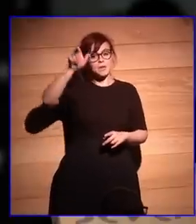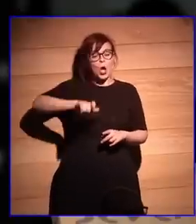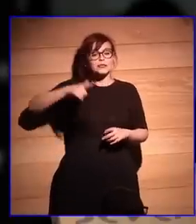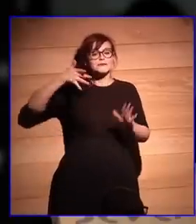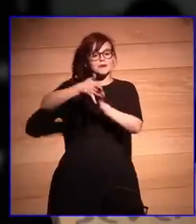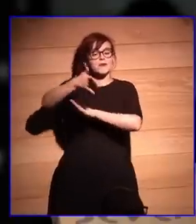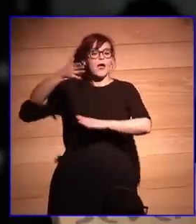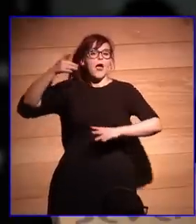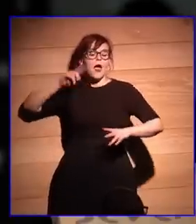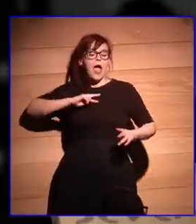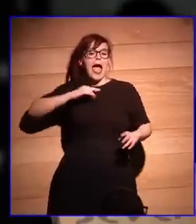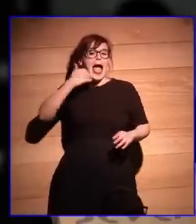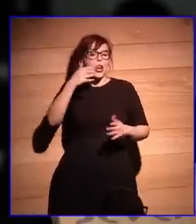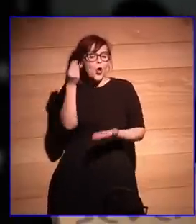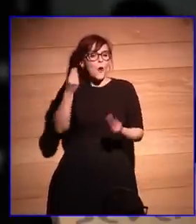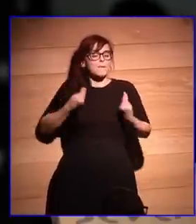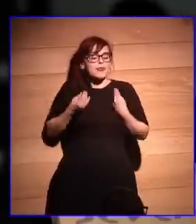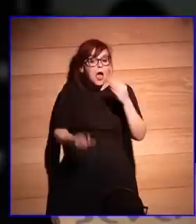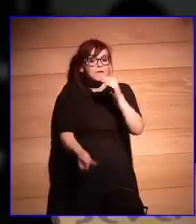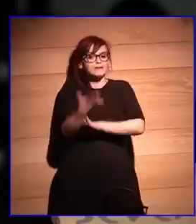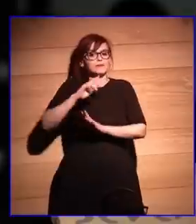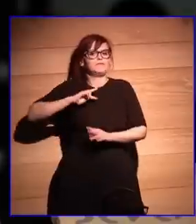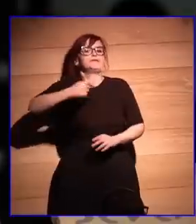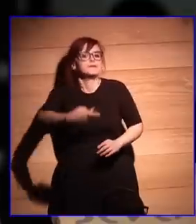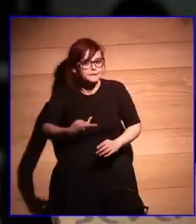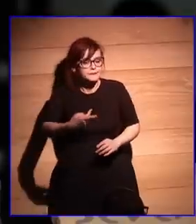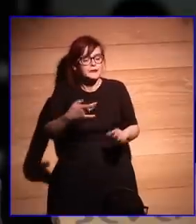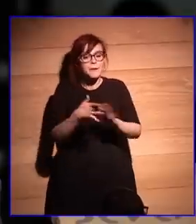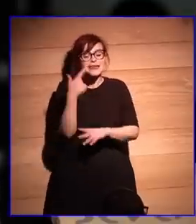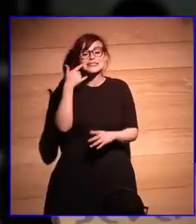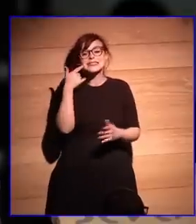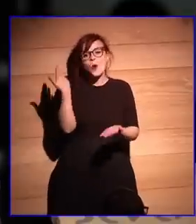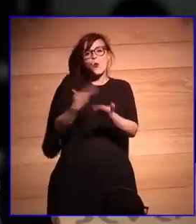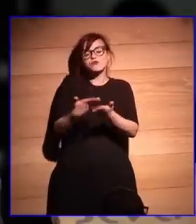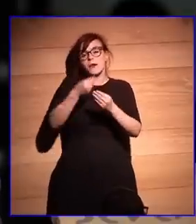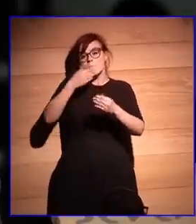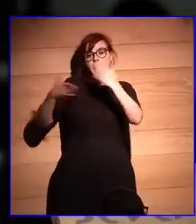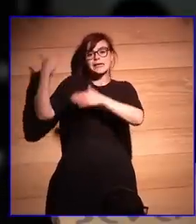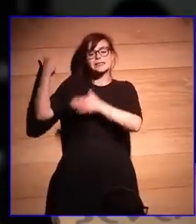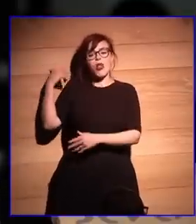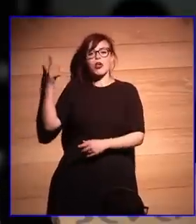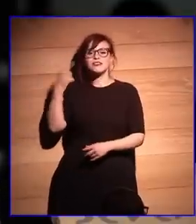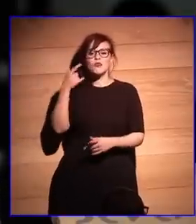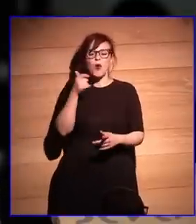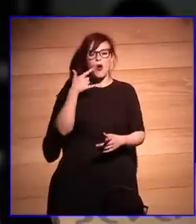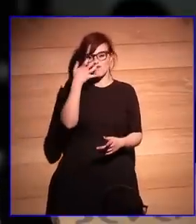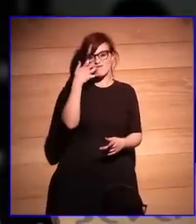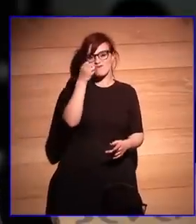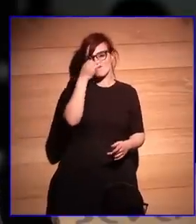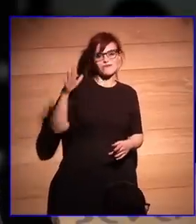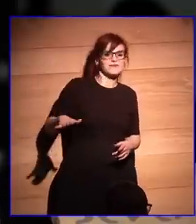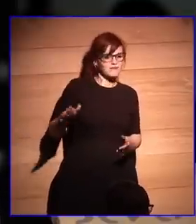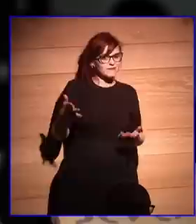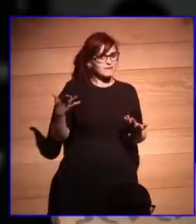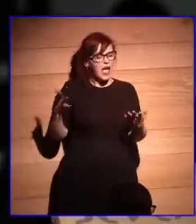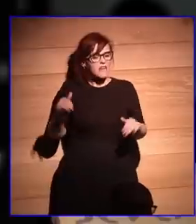enmendar ninguna plana, pero precisamente los villanos con justificación en el pasado muchas veces son los más antipáticos, porque en el